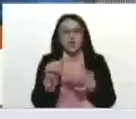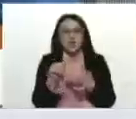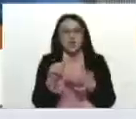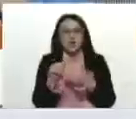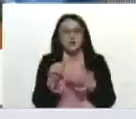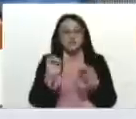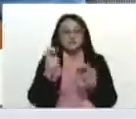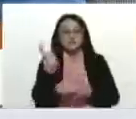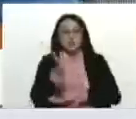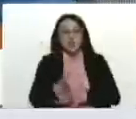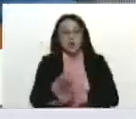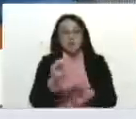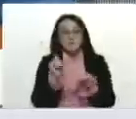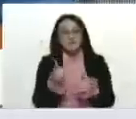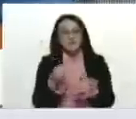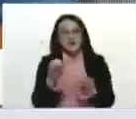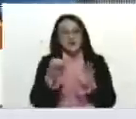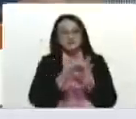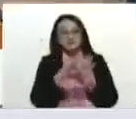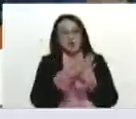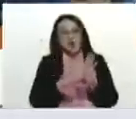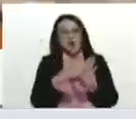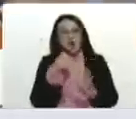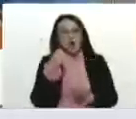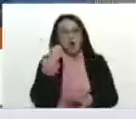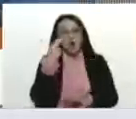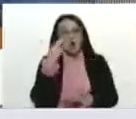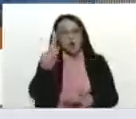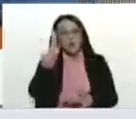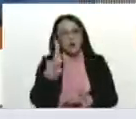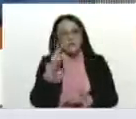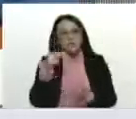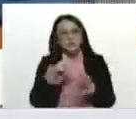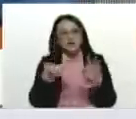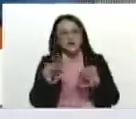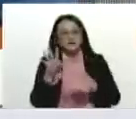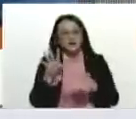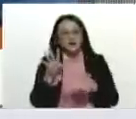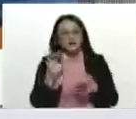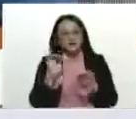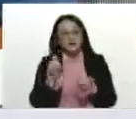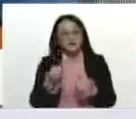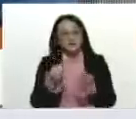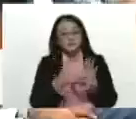las sanciones que fueron empezaron con el decreto Obama 2014 pero empezaron a aplicarse